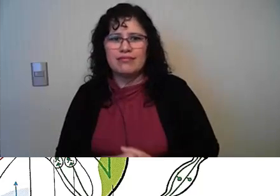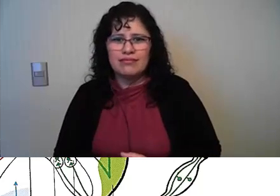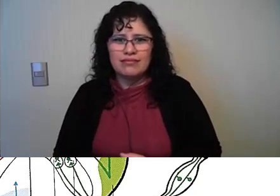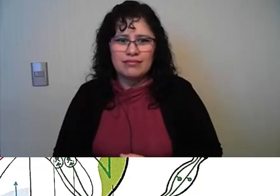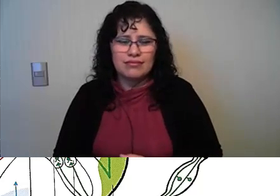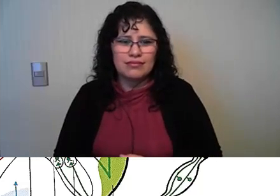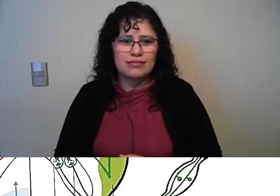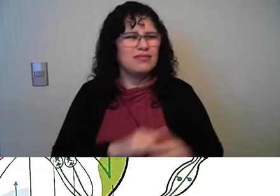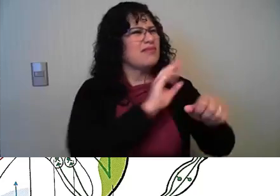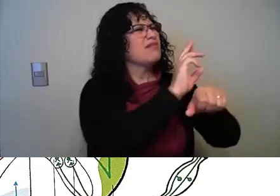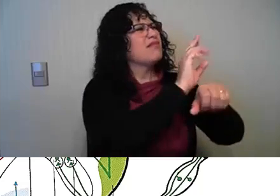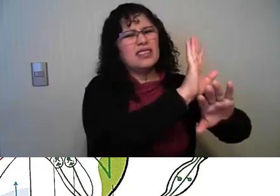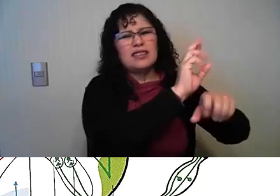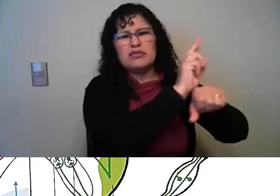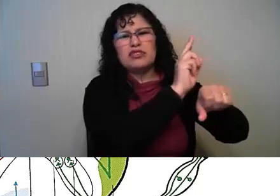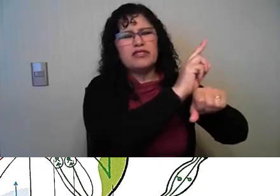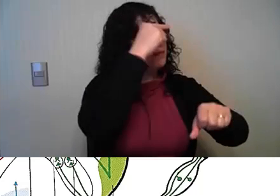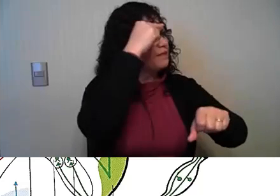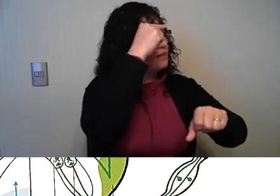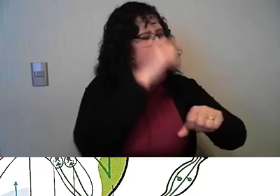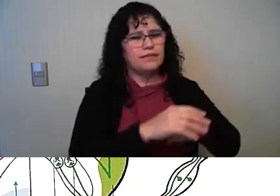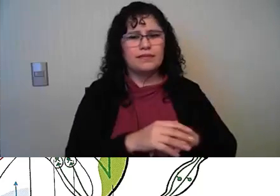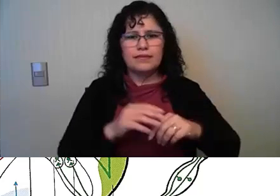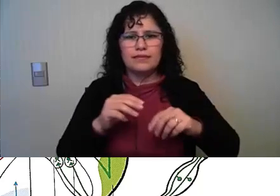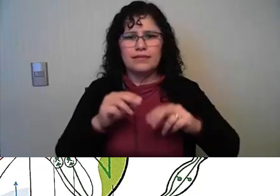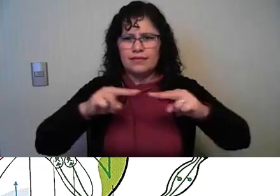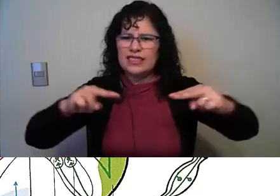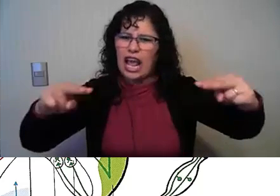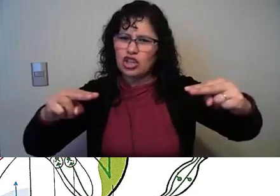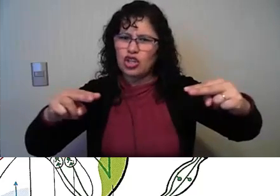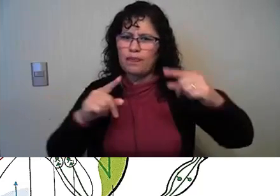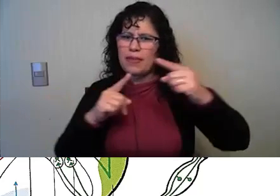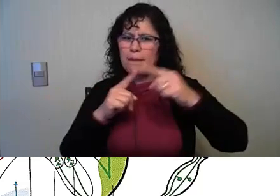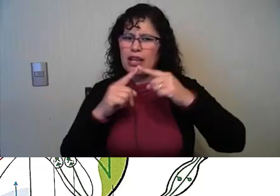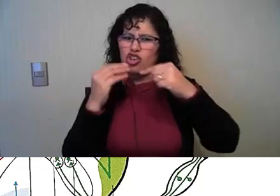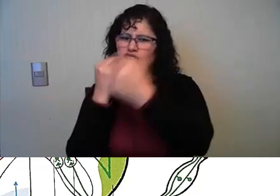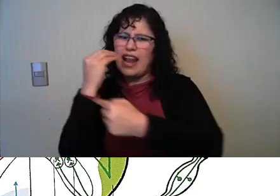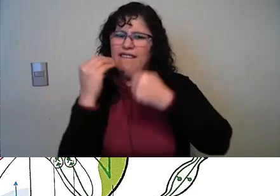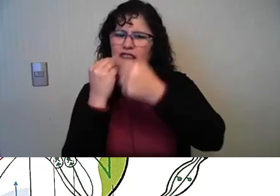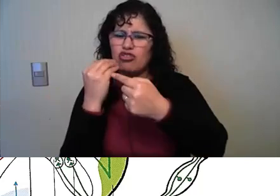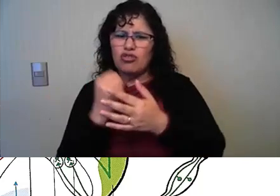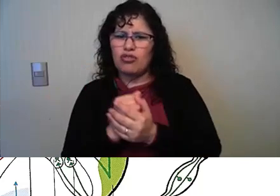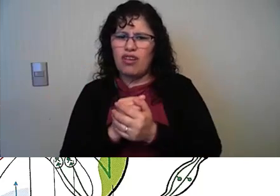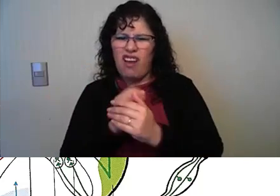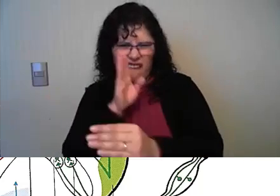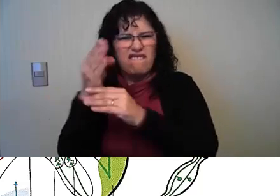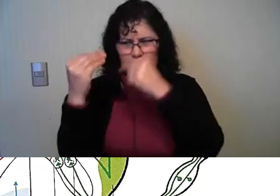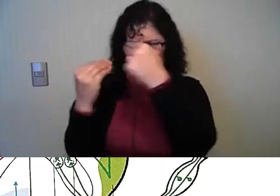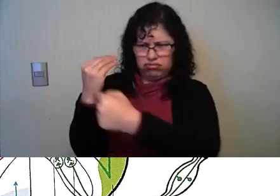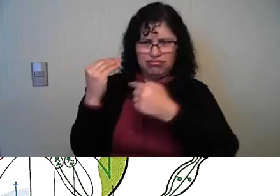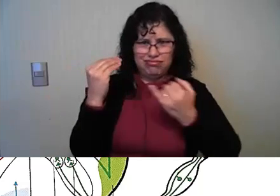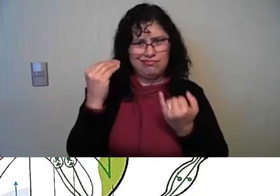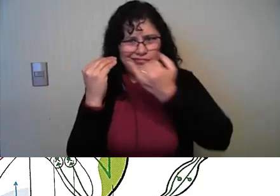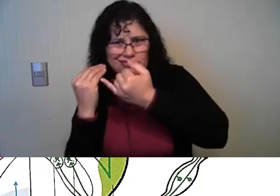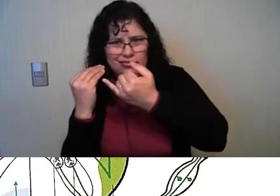Profe, ¿Sí? si el tracto espinocerebeloso va al cerebelo, valga la redundancia,